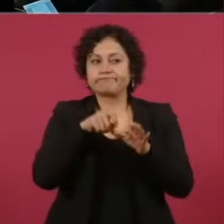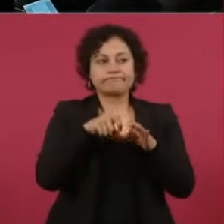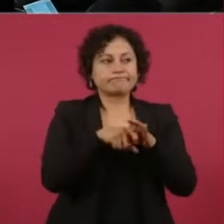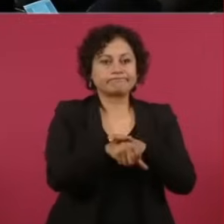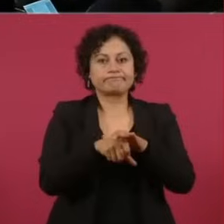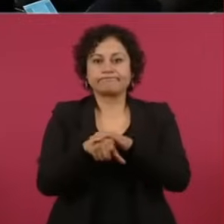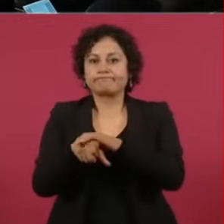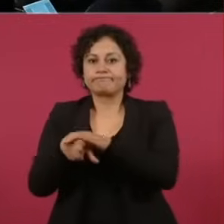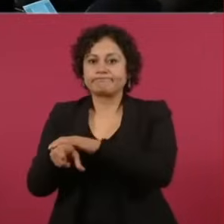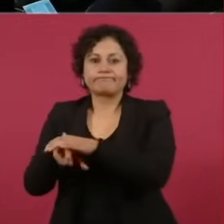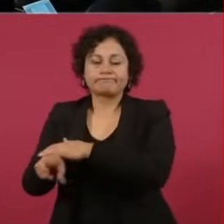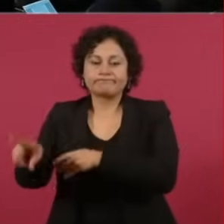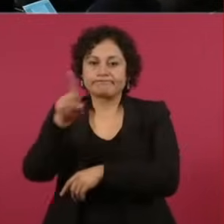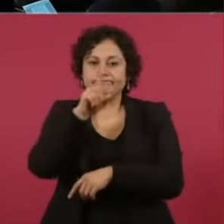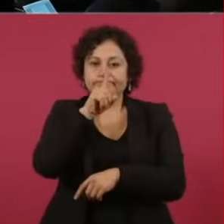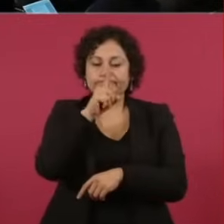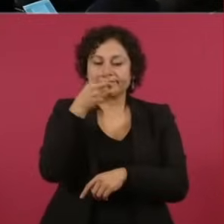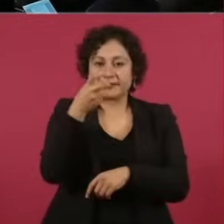para poder